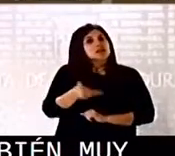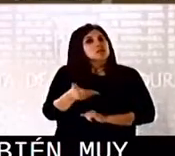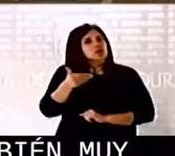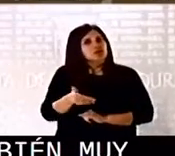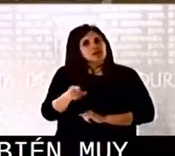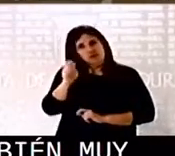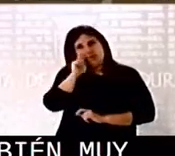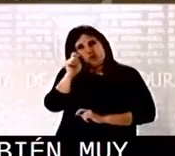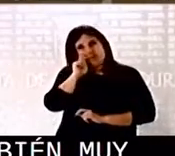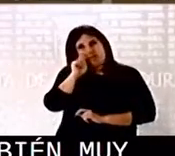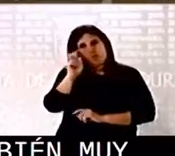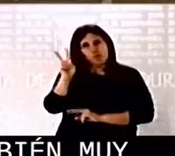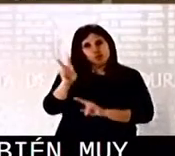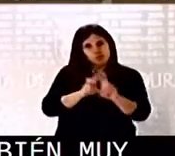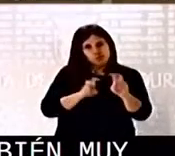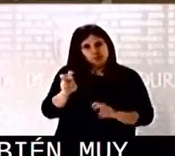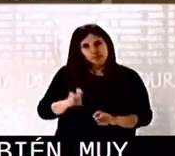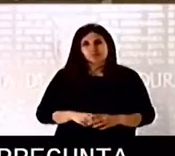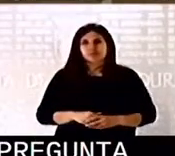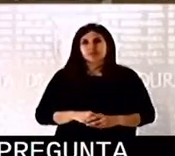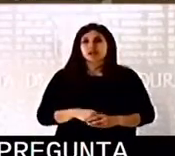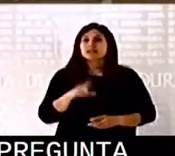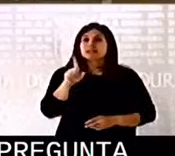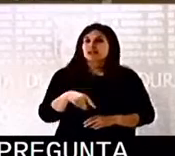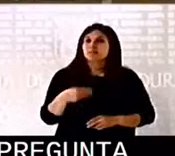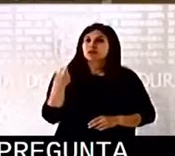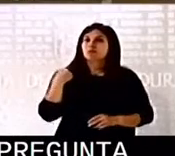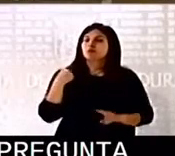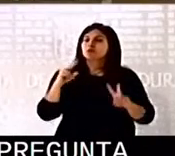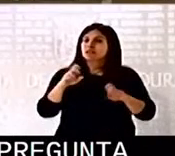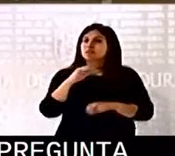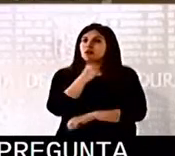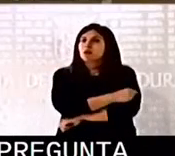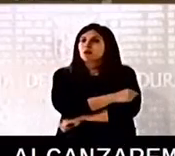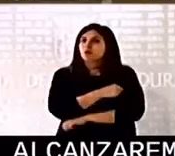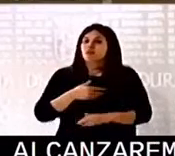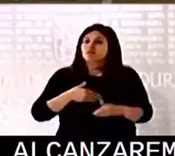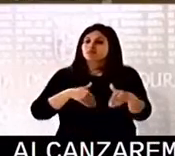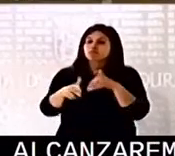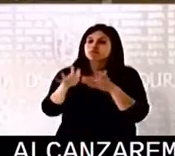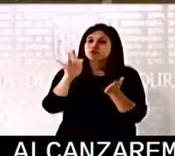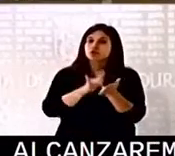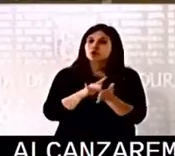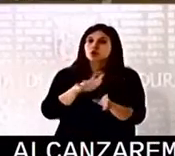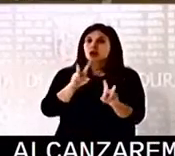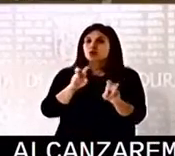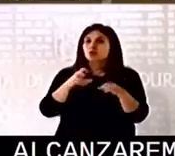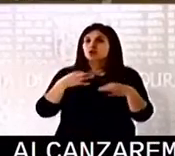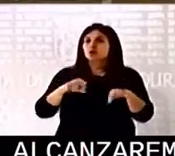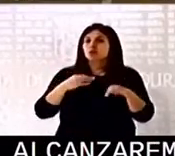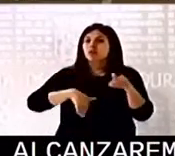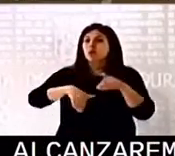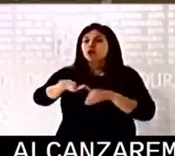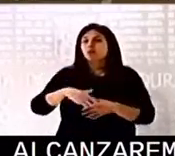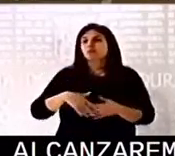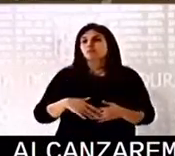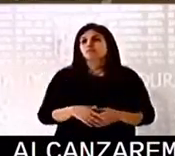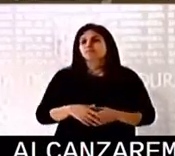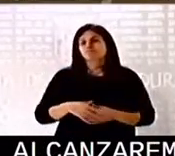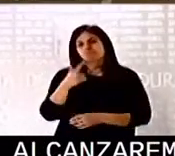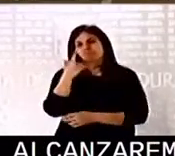turístico. Me pregunta usted, a este ritmo de vacunación, ¿cuándo alcanzaremos la nueva normalidad? Le puedo decir